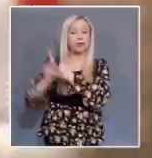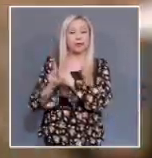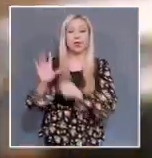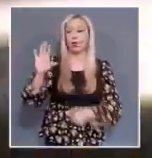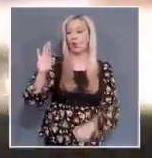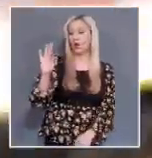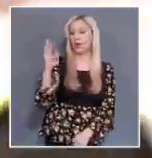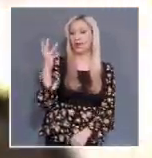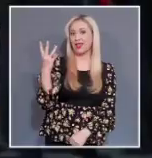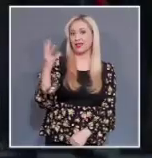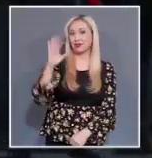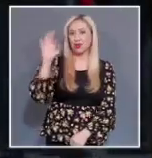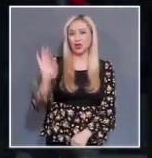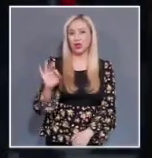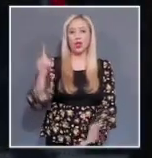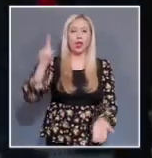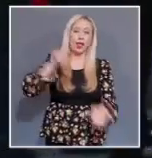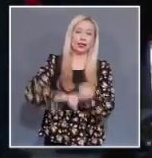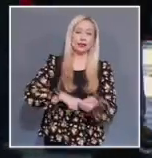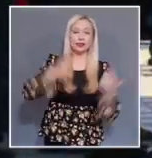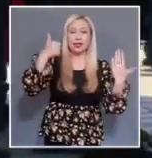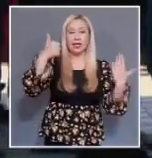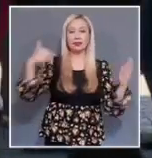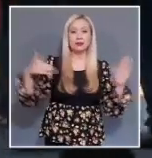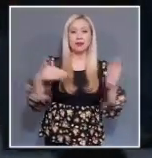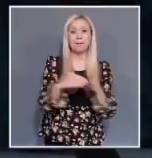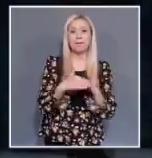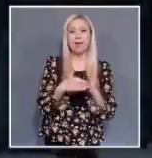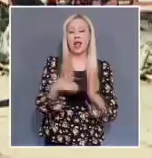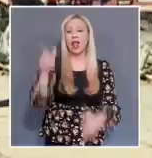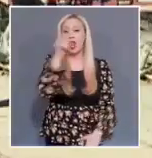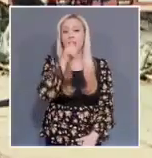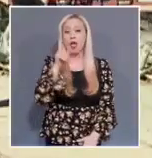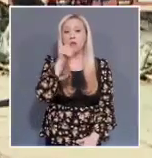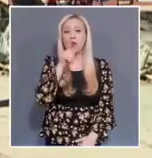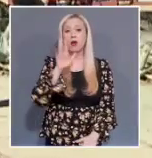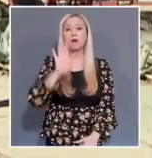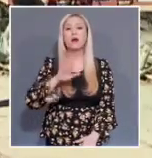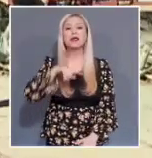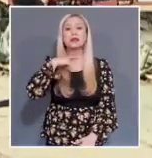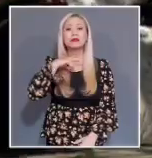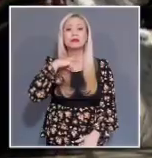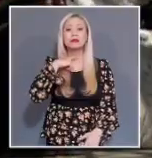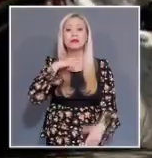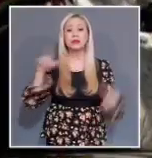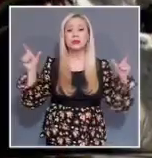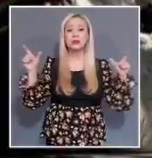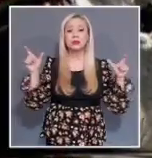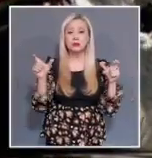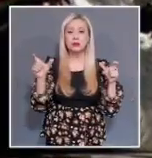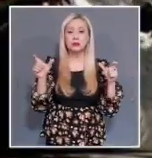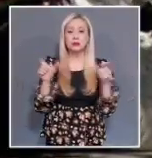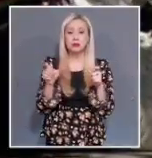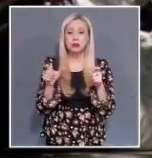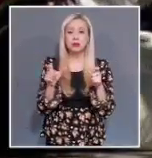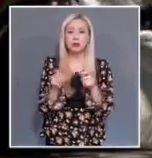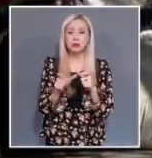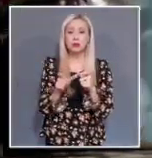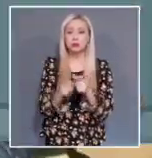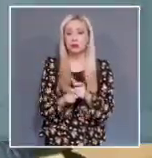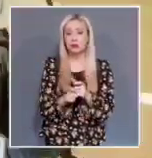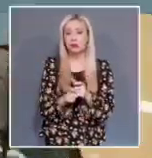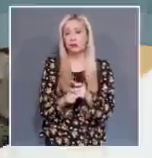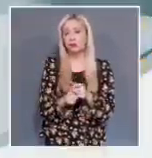que se hablan en el mundo están en peligro de extinción. Para el canal del Poder Judicial de la Federación, Laura Murillo.